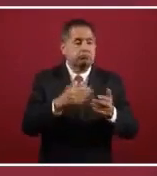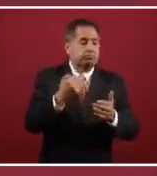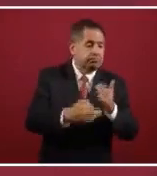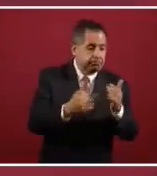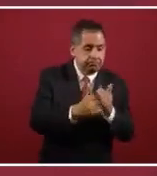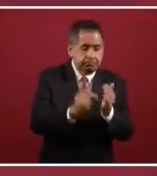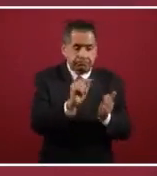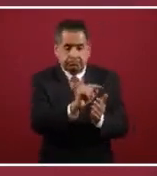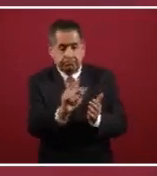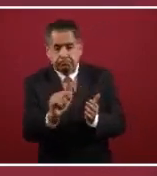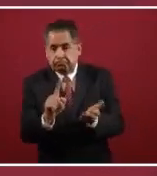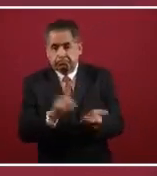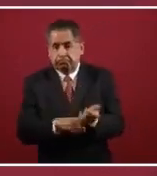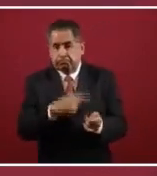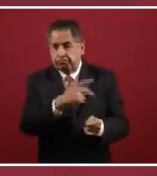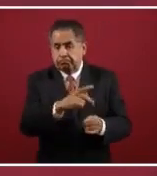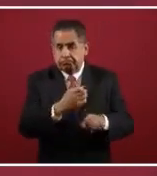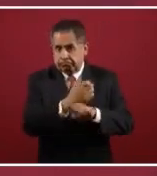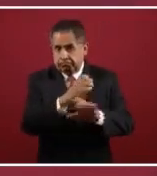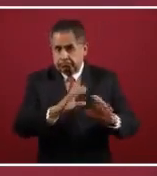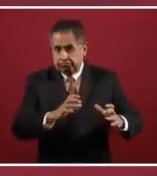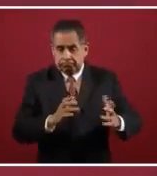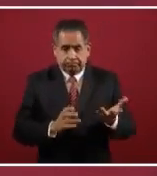déficits o faltantes